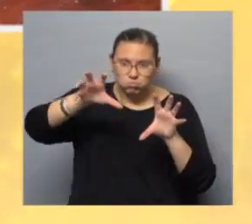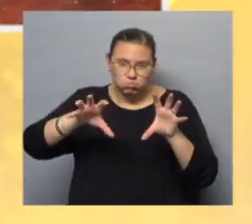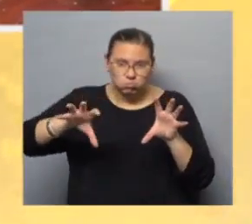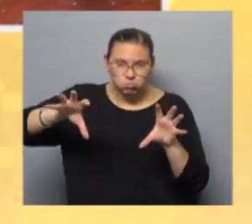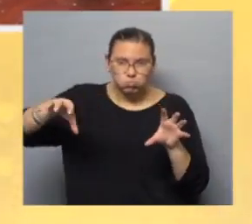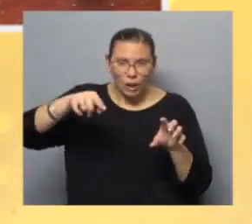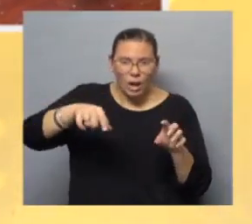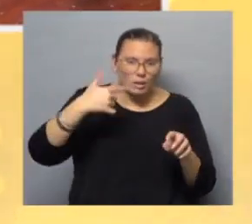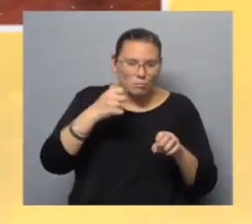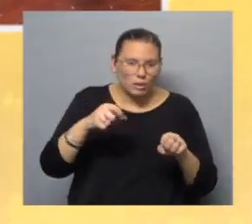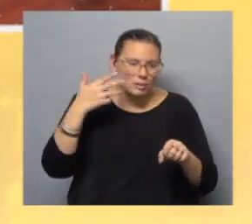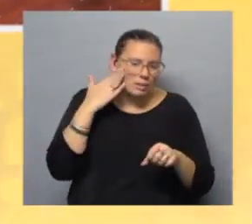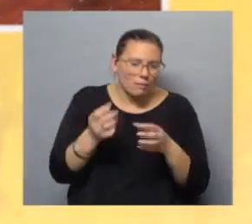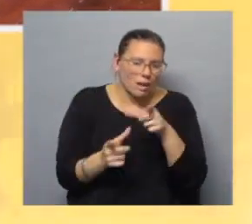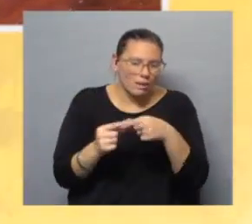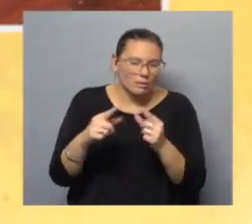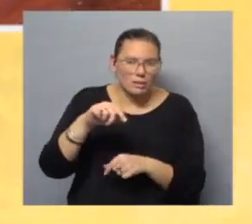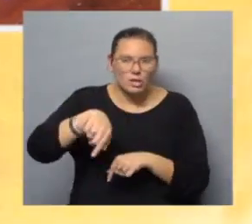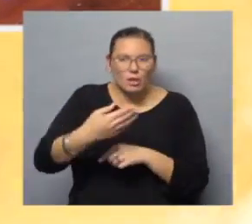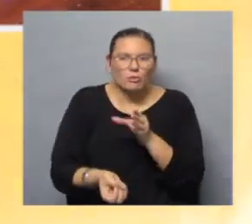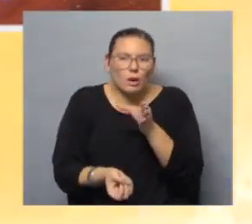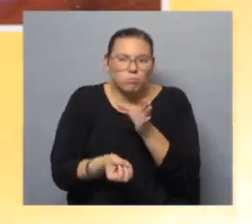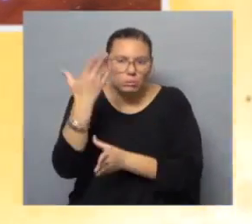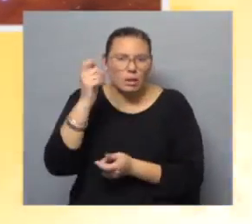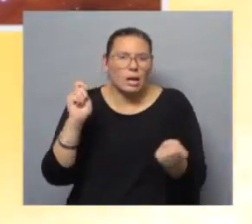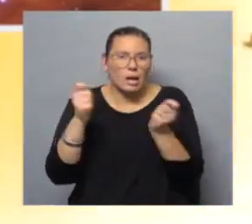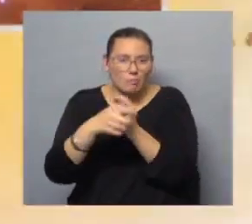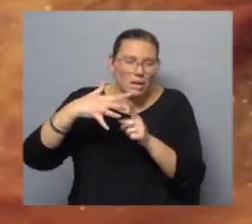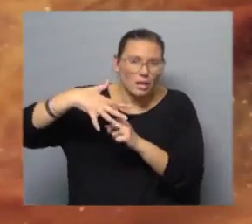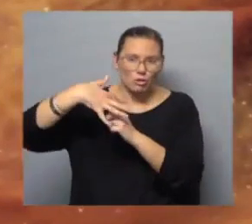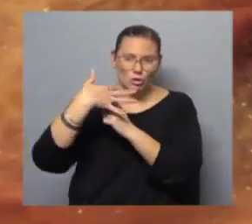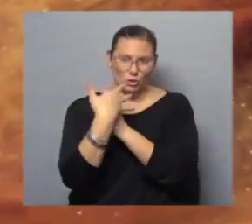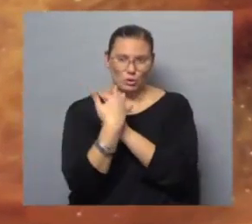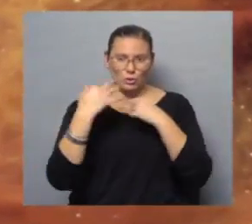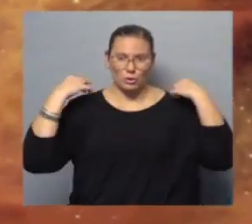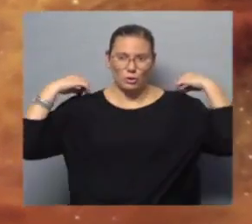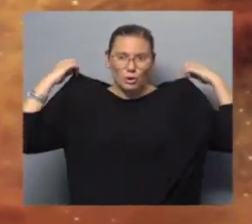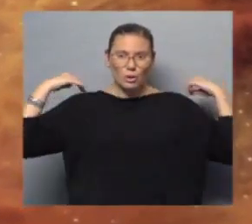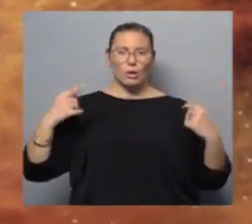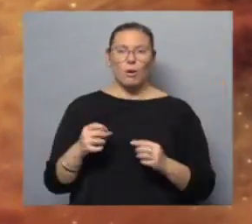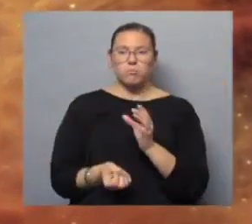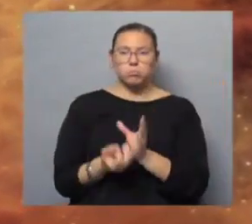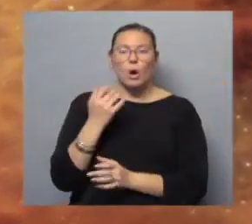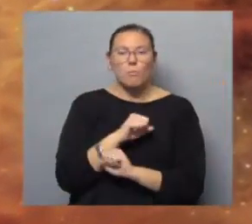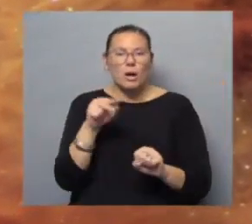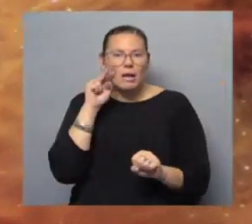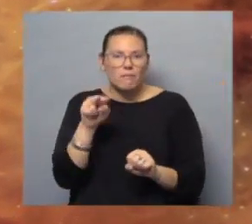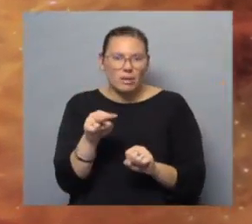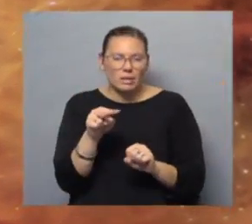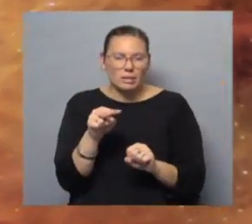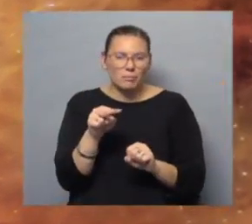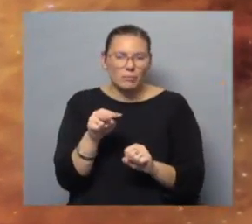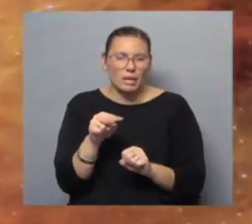de formación de estrellas. Las estrellas se forman y generan y cambian el entorno donde están creando. Poder ver a través de